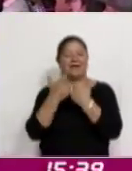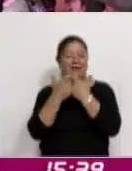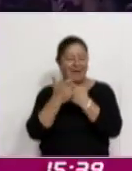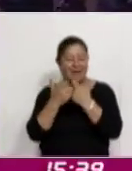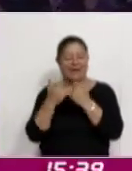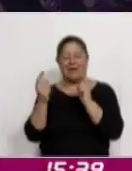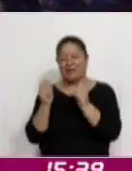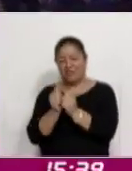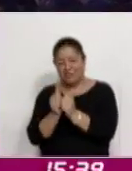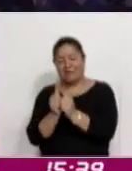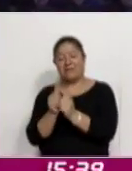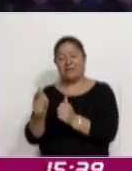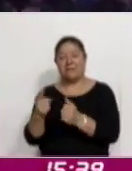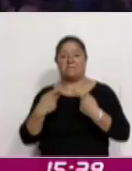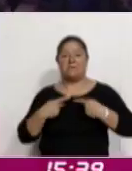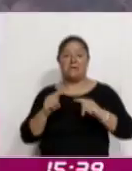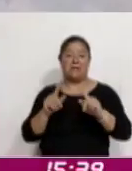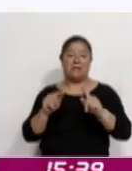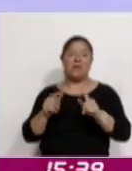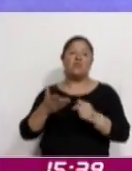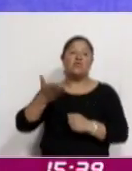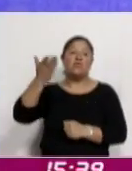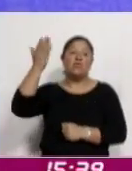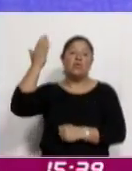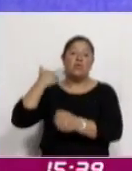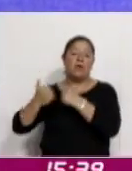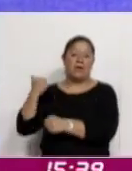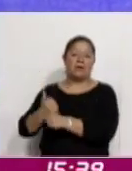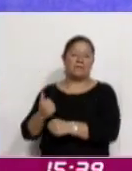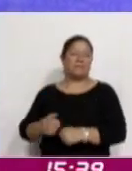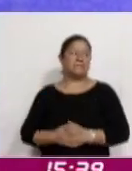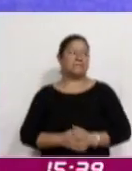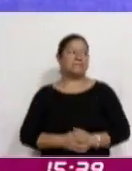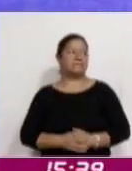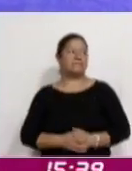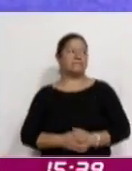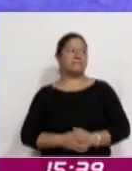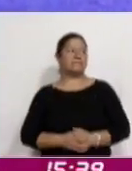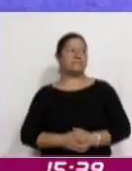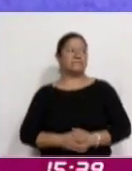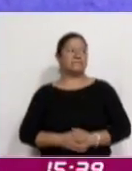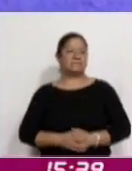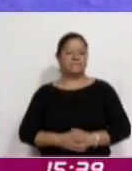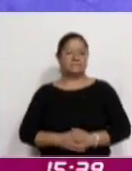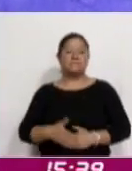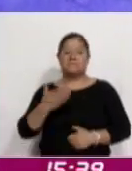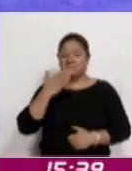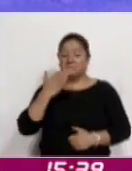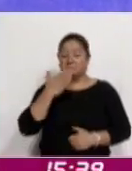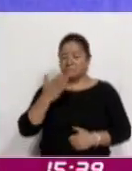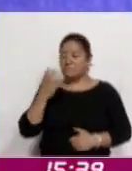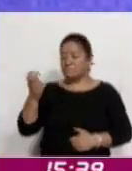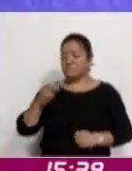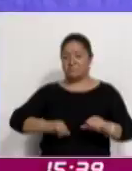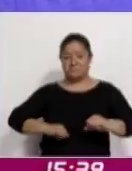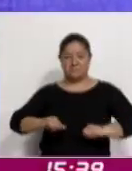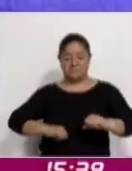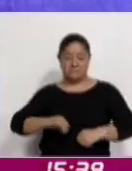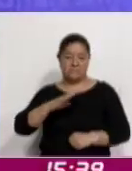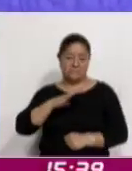a los tlaxcaltecas durante décadas. Están muy bien. Que organicen este tipo de